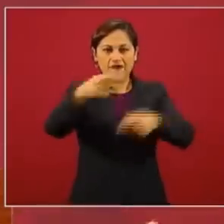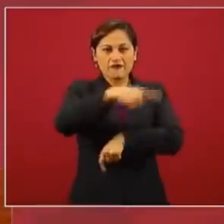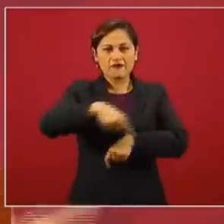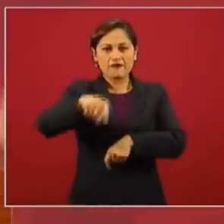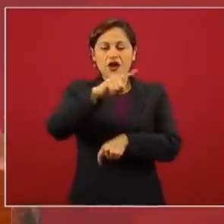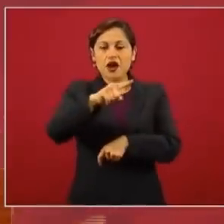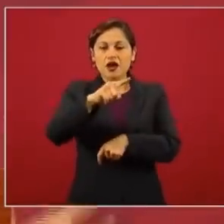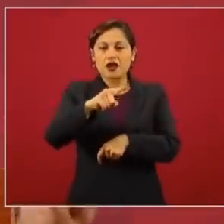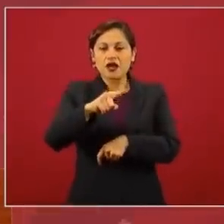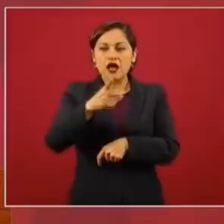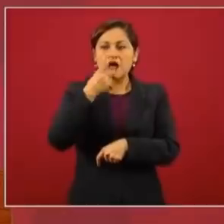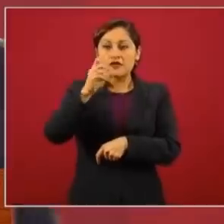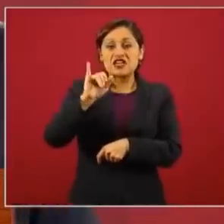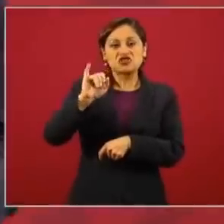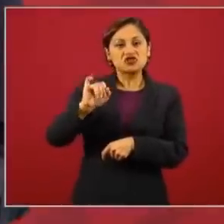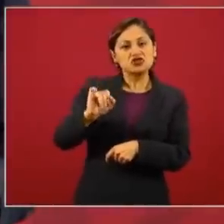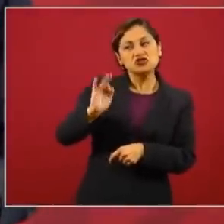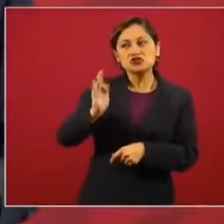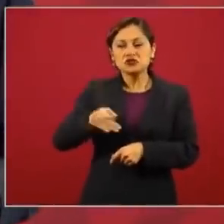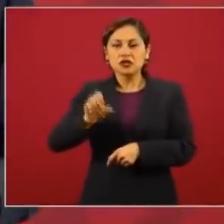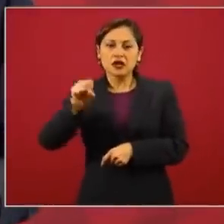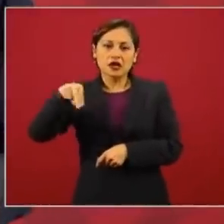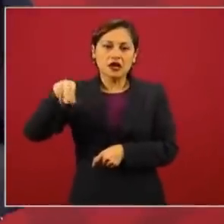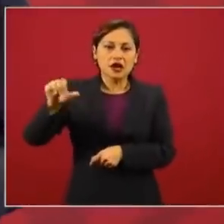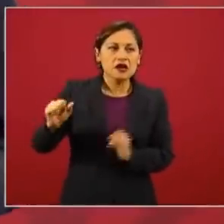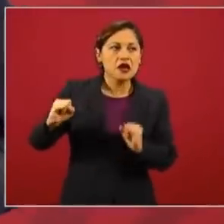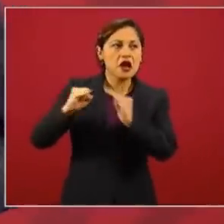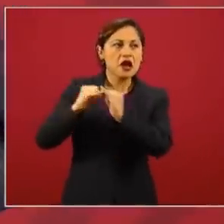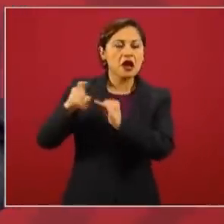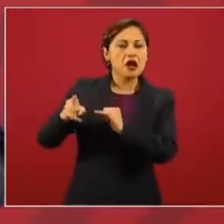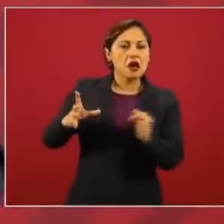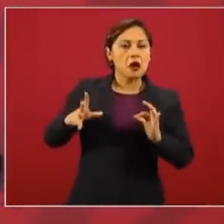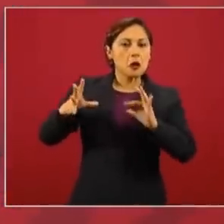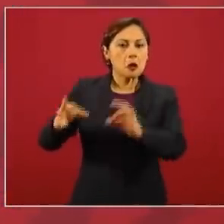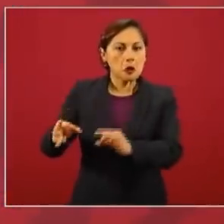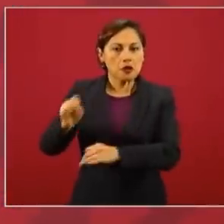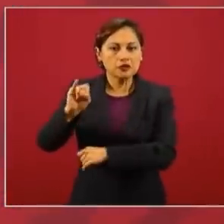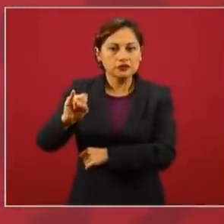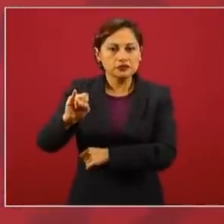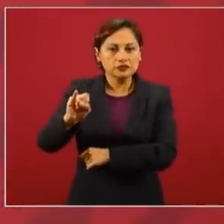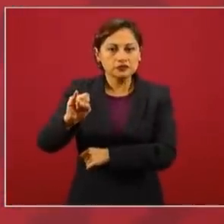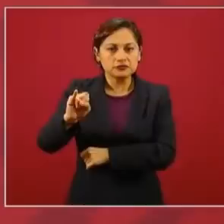del Instituto Anticorrupción, cuando